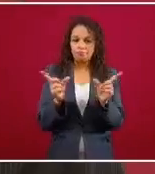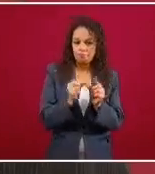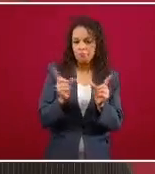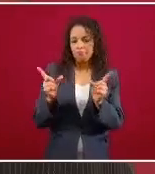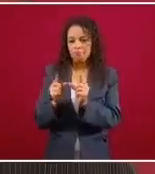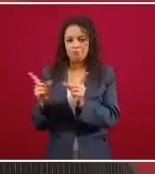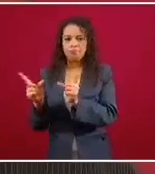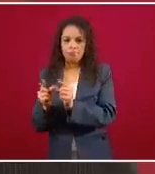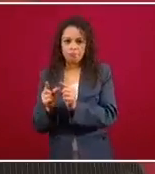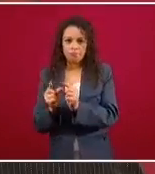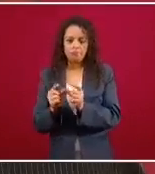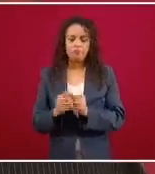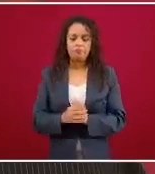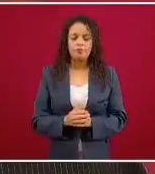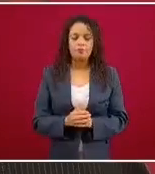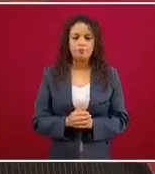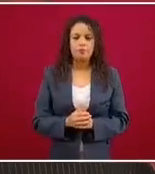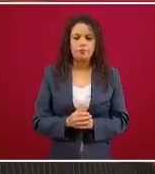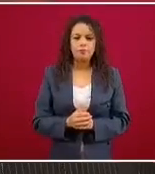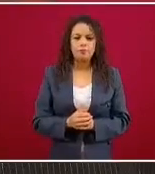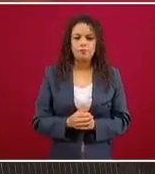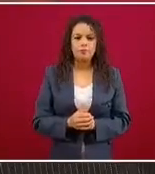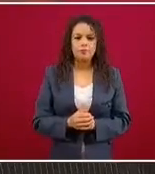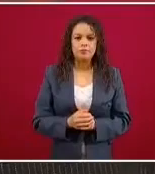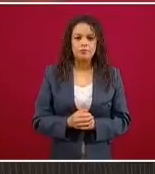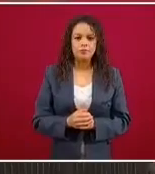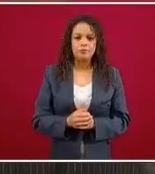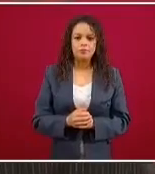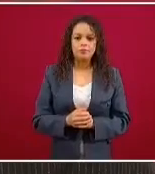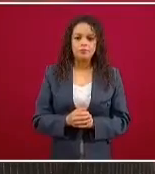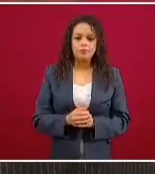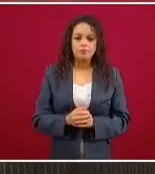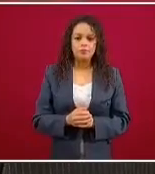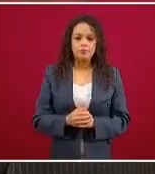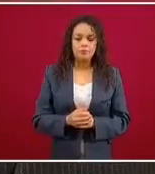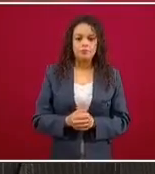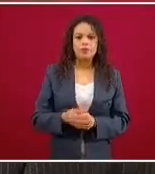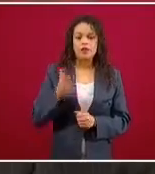y se tiene ya un diseño de atención